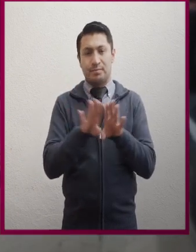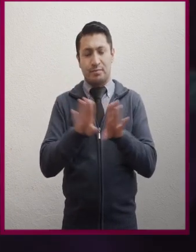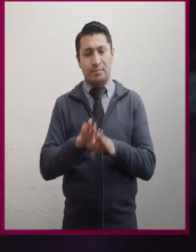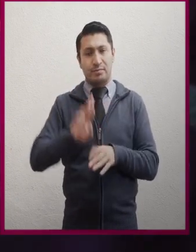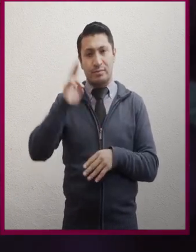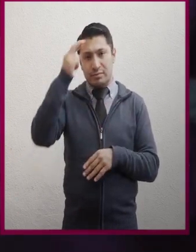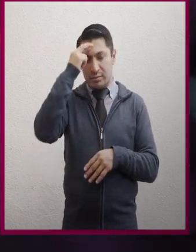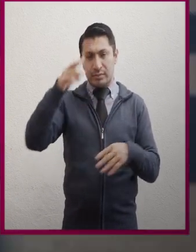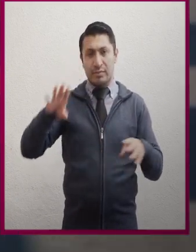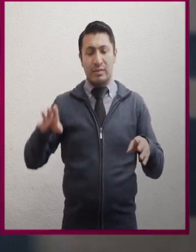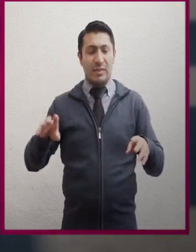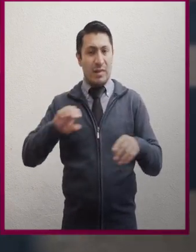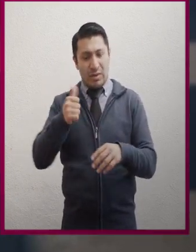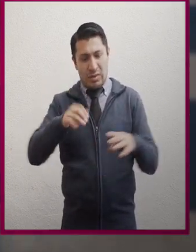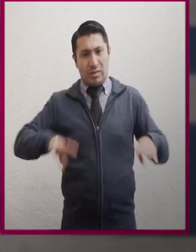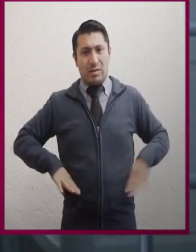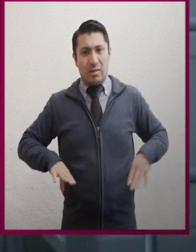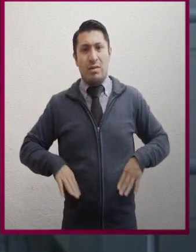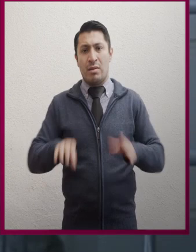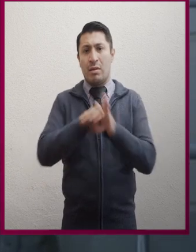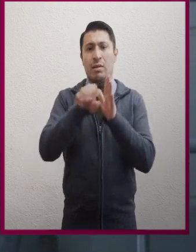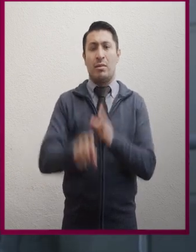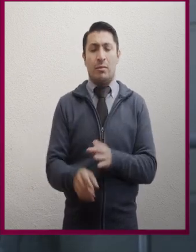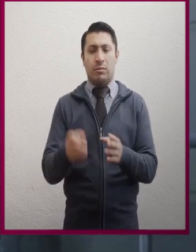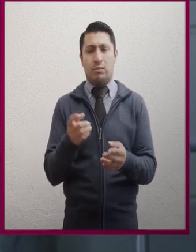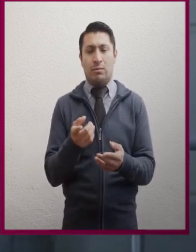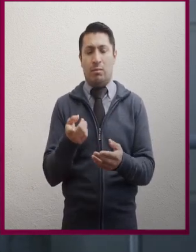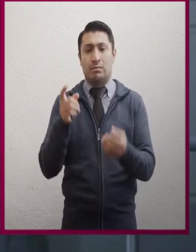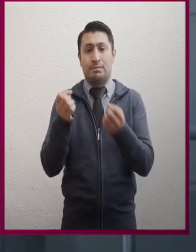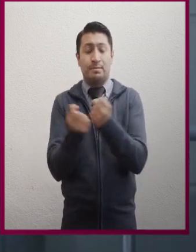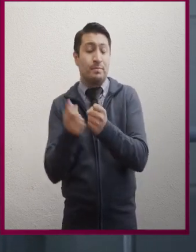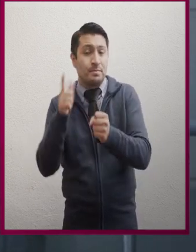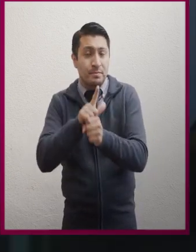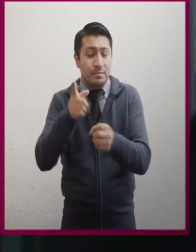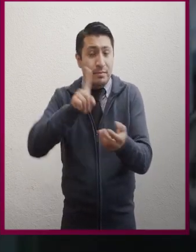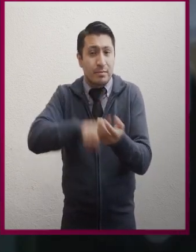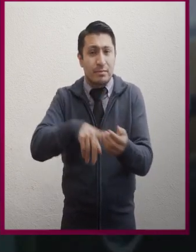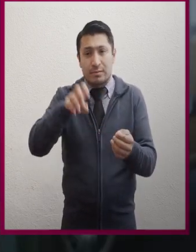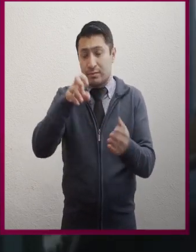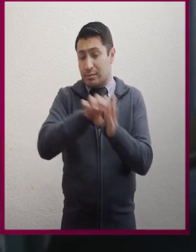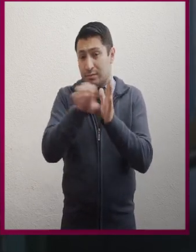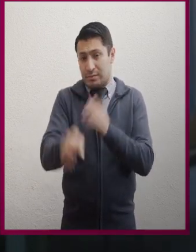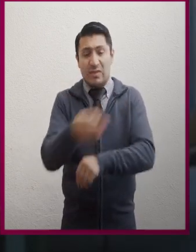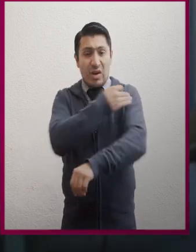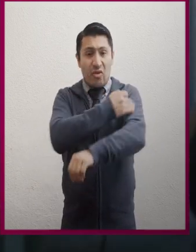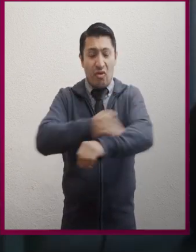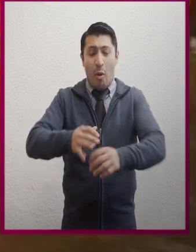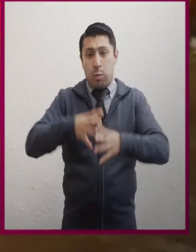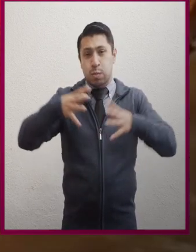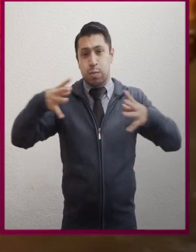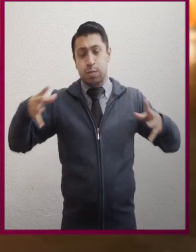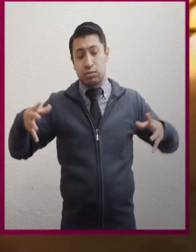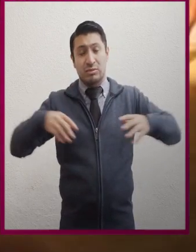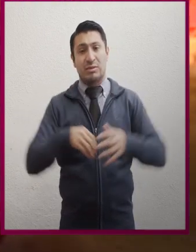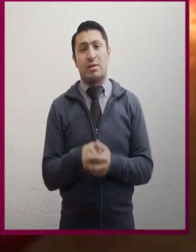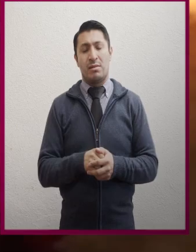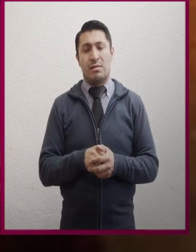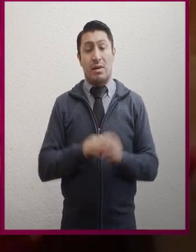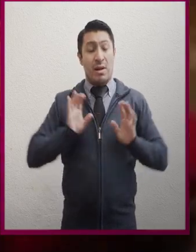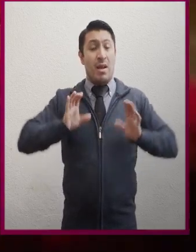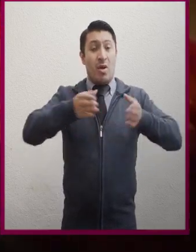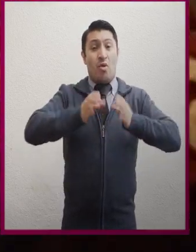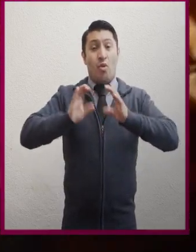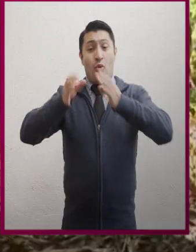También deben tomarse en cuenta factores intermedios ubicados entre el individuo y la sociedad en general, como la familia extensa